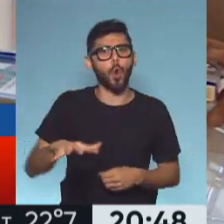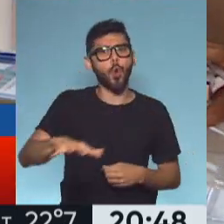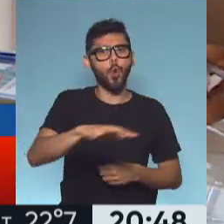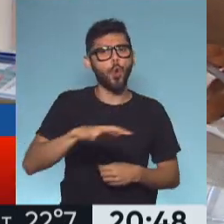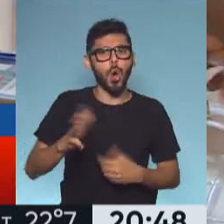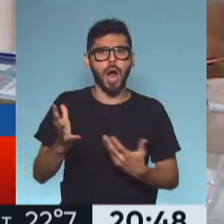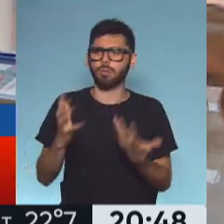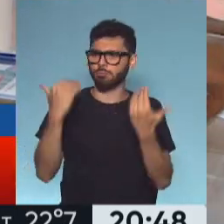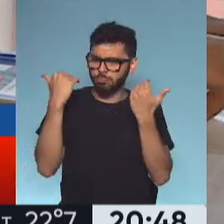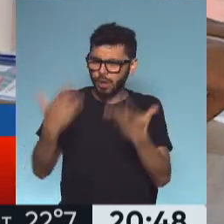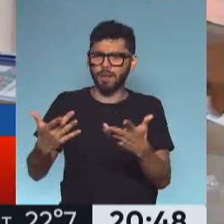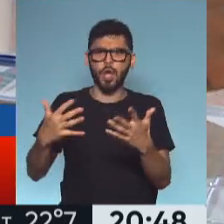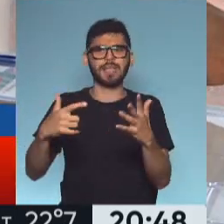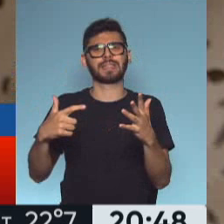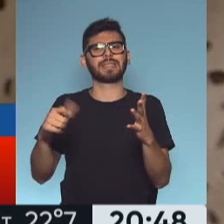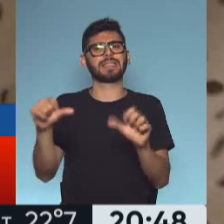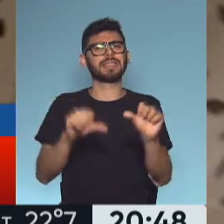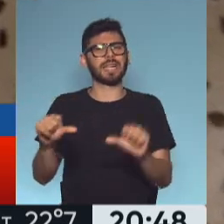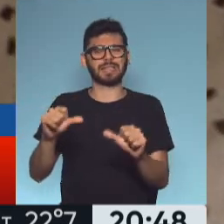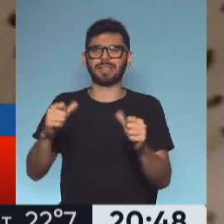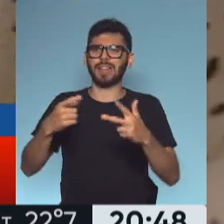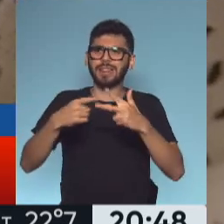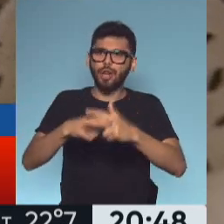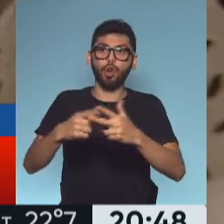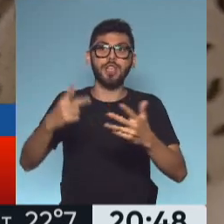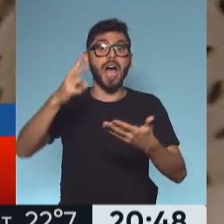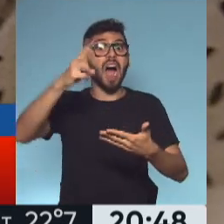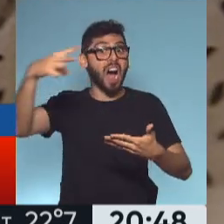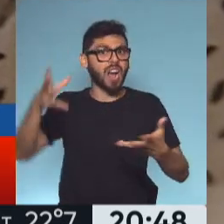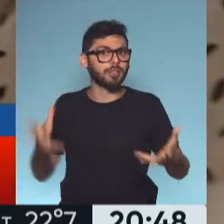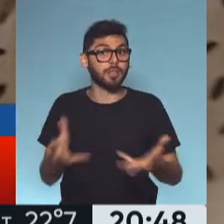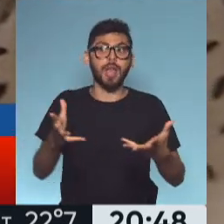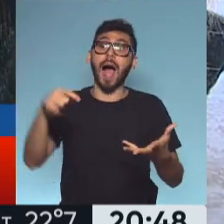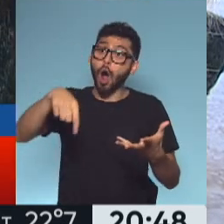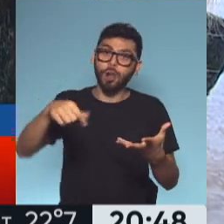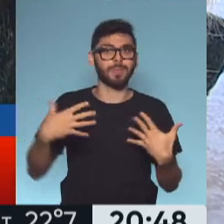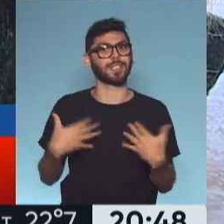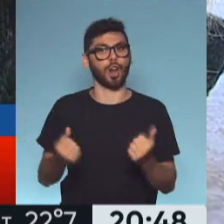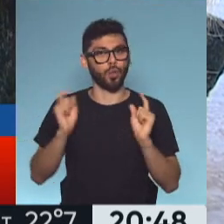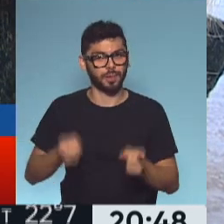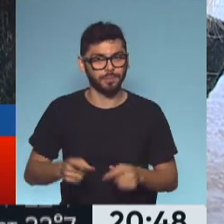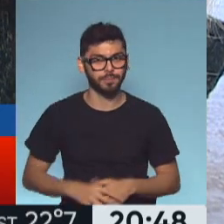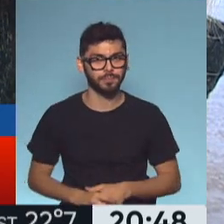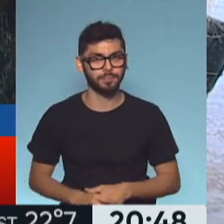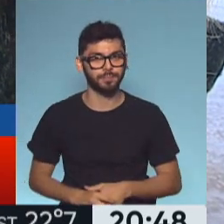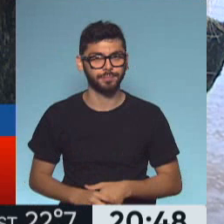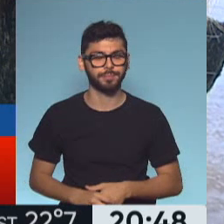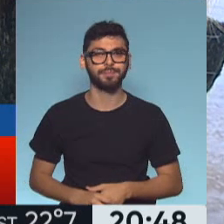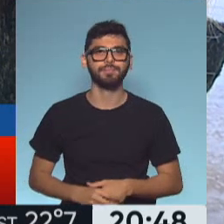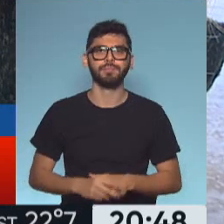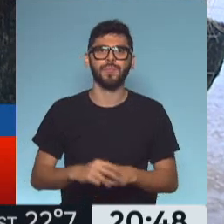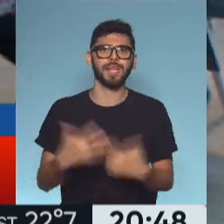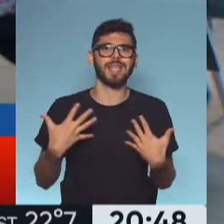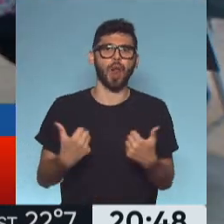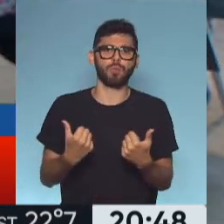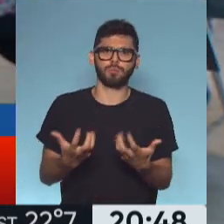servicio de la ciencia, de la tecnología, de las artes y ahora también al servicio de la salud. Se ha fortalecido muchísimo el sistema de